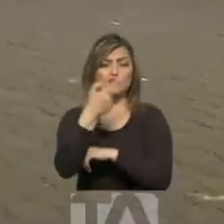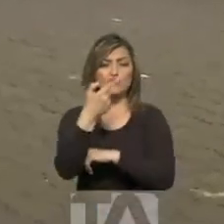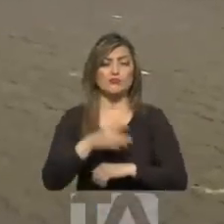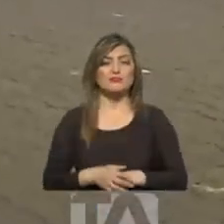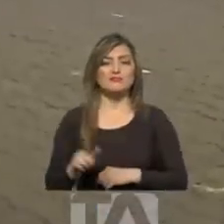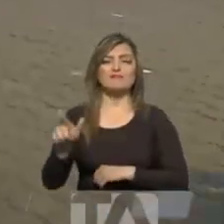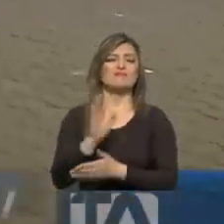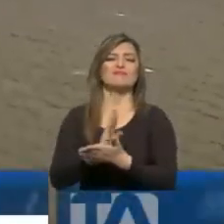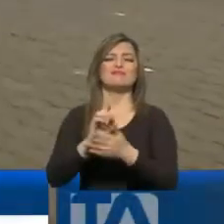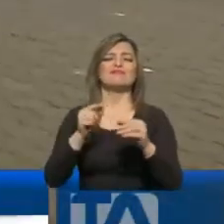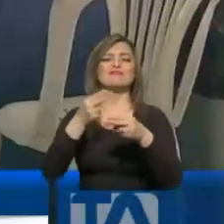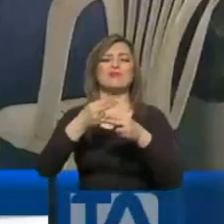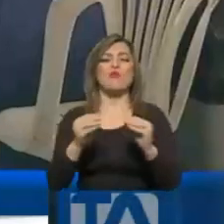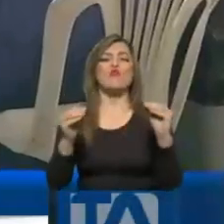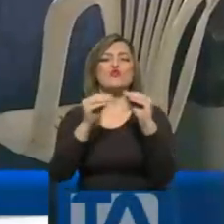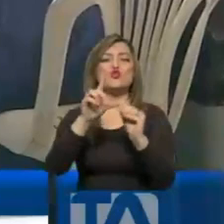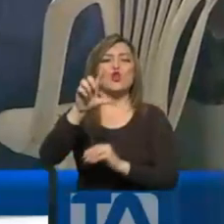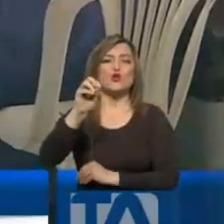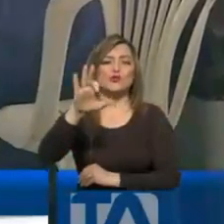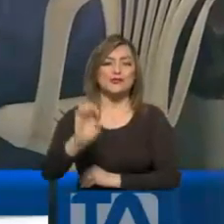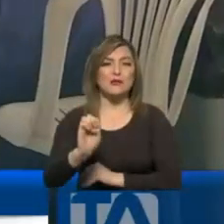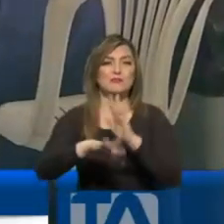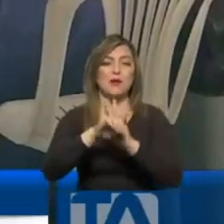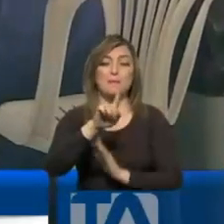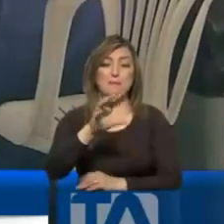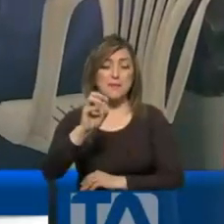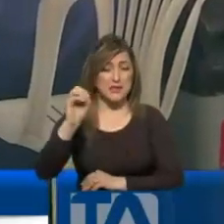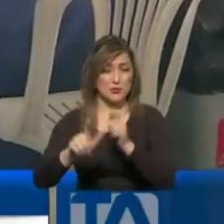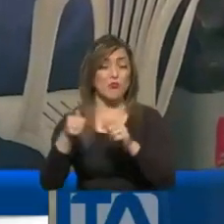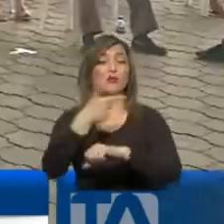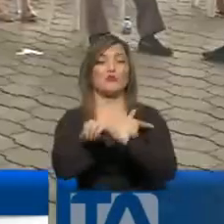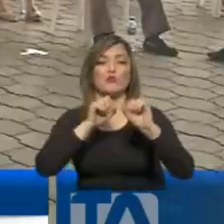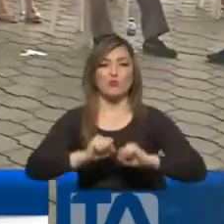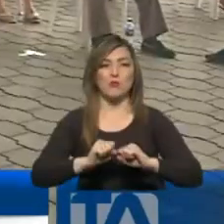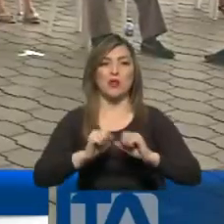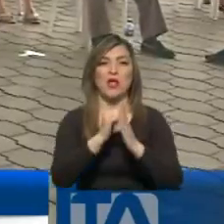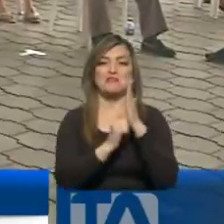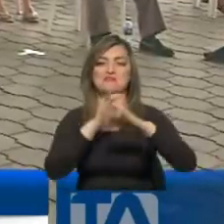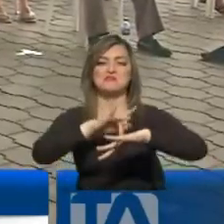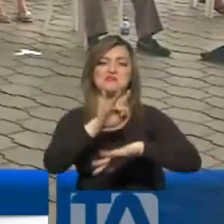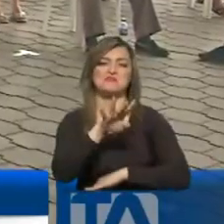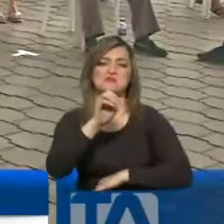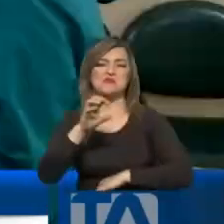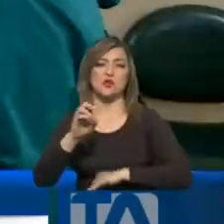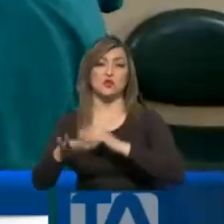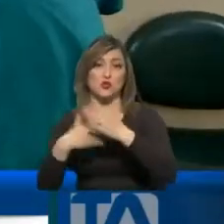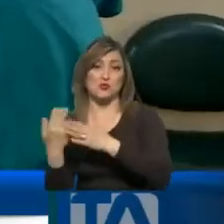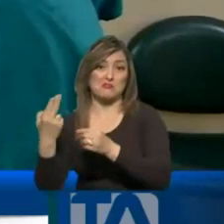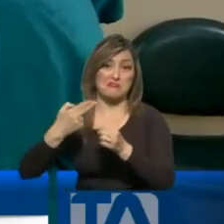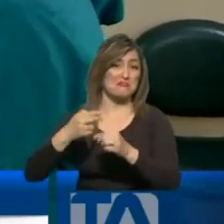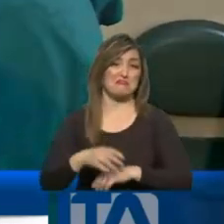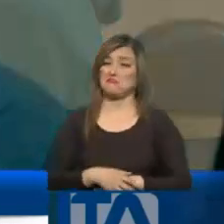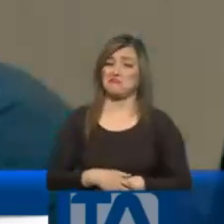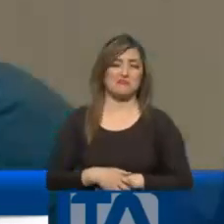se pueden vacunar a más de 2.500 personas, pero solo se agenda 400 por día y no todos van a recibir las dosis. El